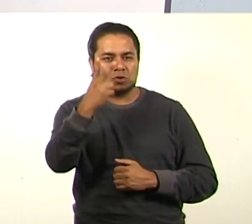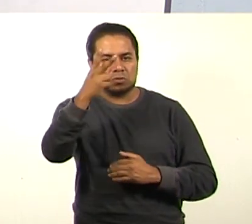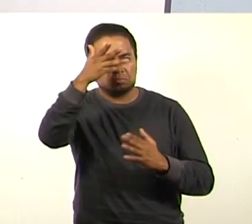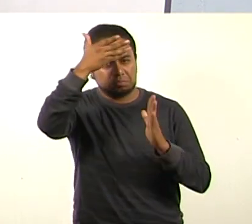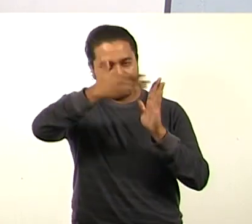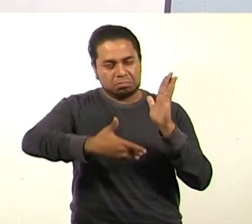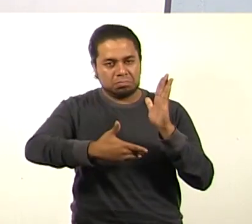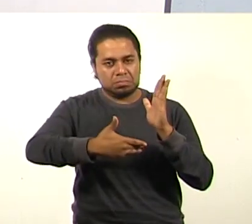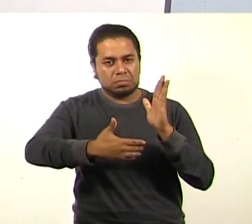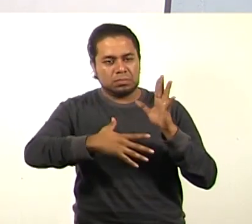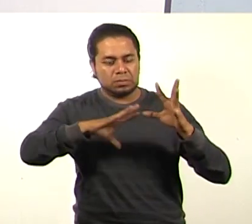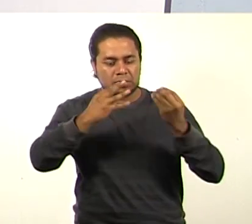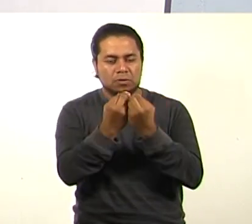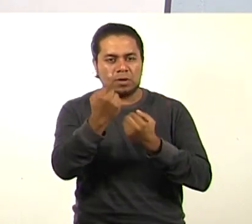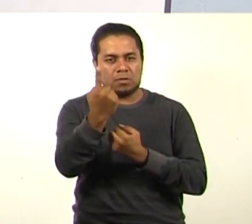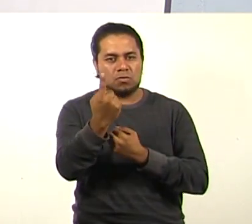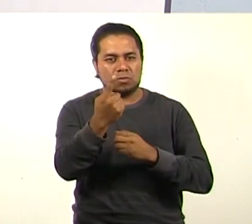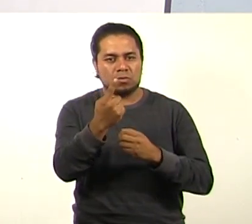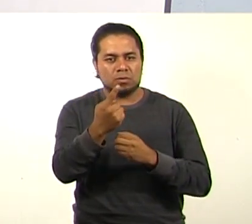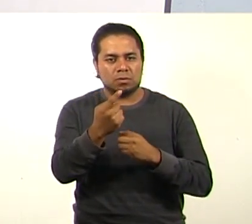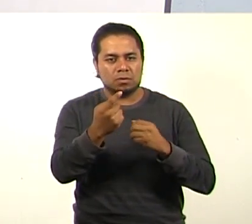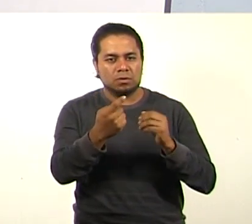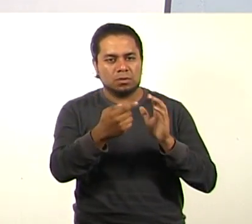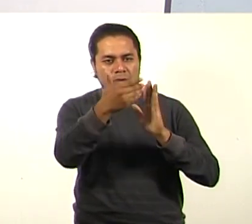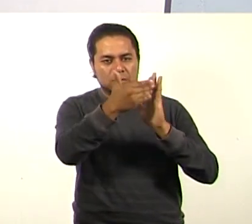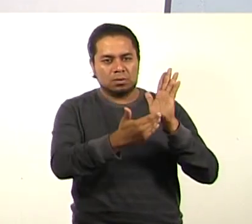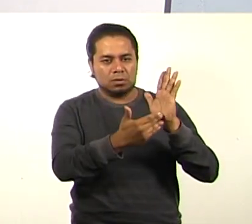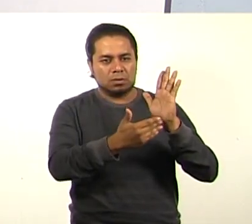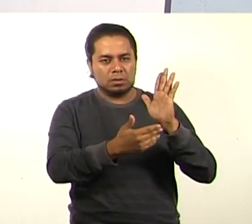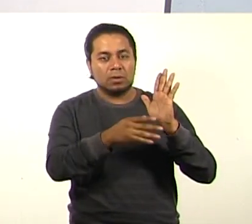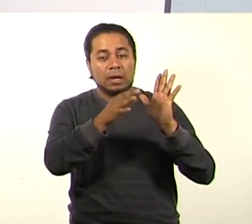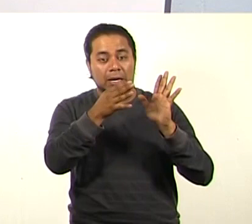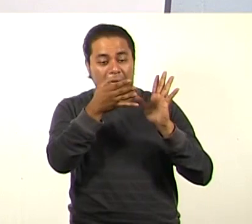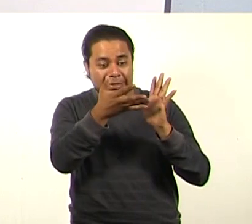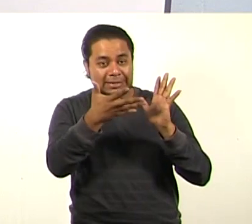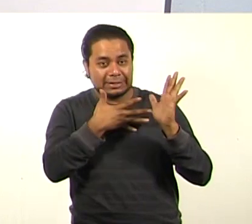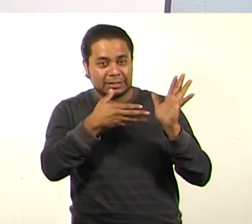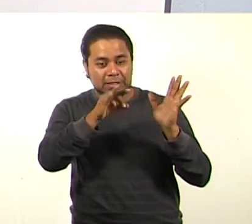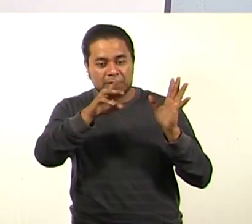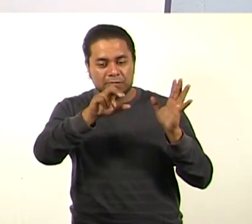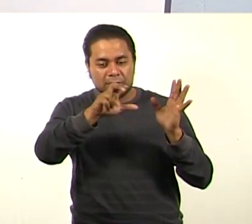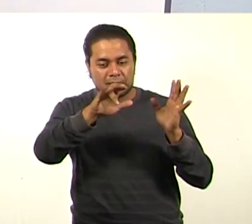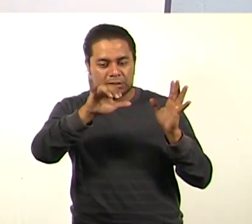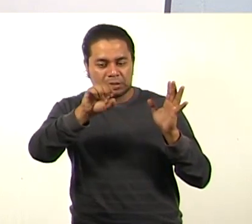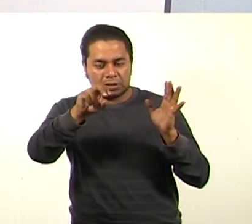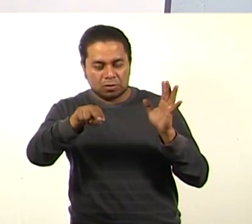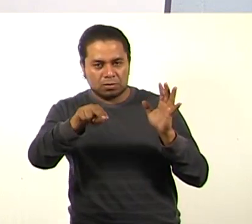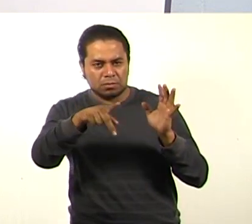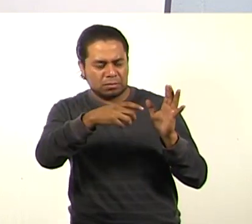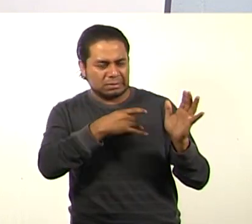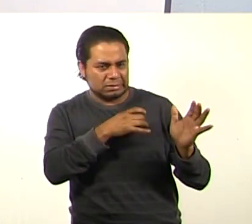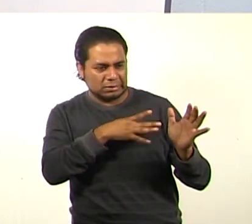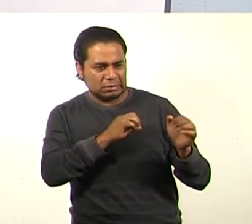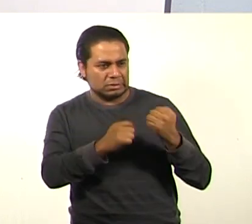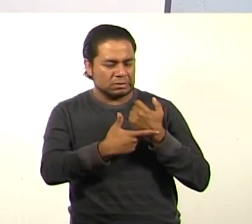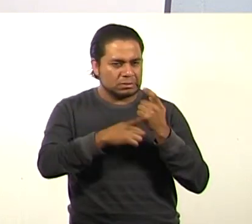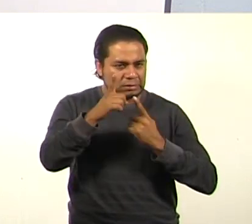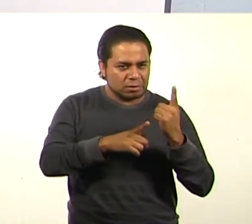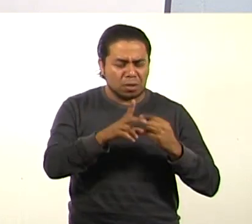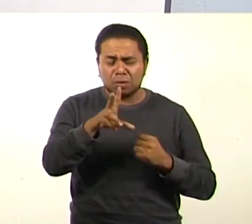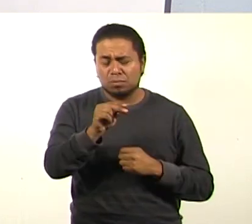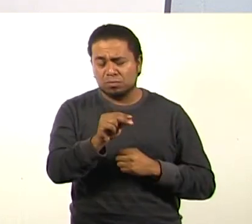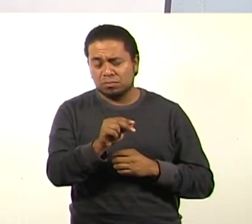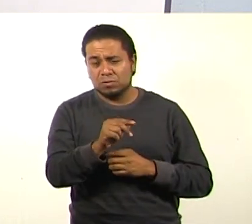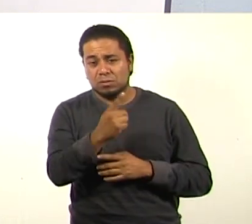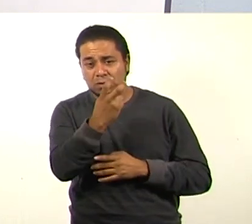dos mitades, forman una unidad. Y estas ya son fracciones. Así que no tengan miedo. Acuérdense que las fracciones son